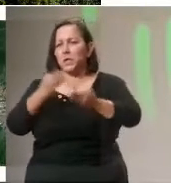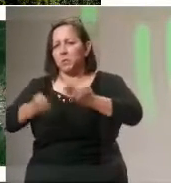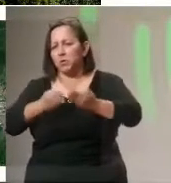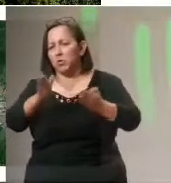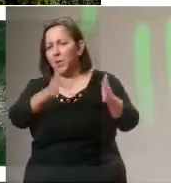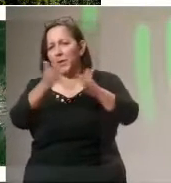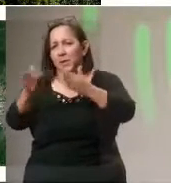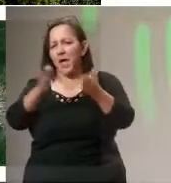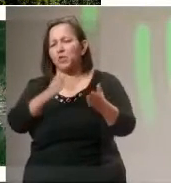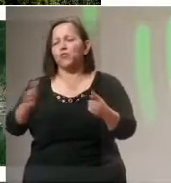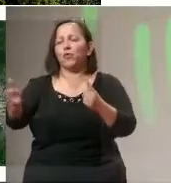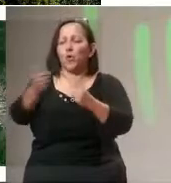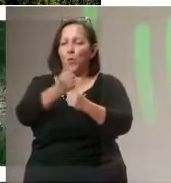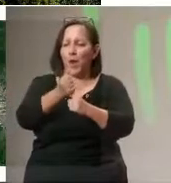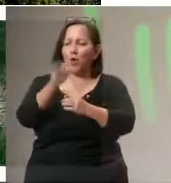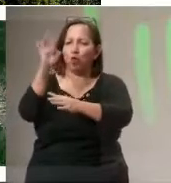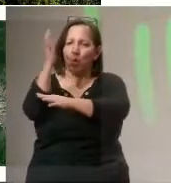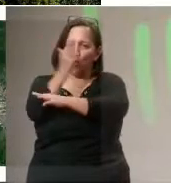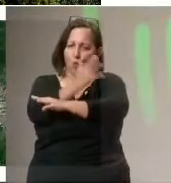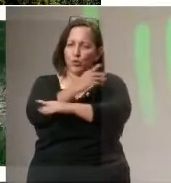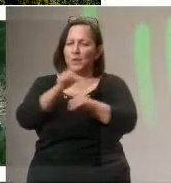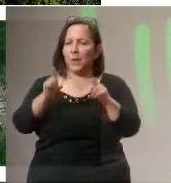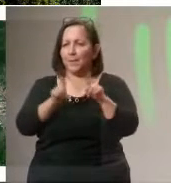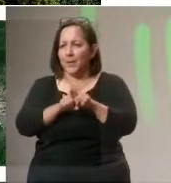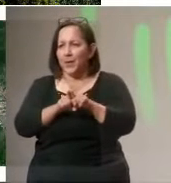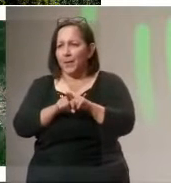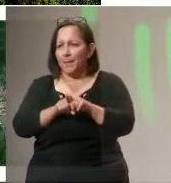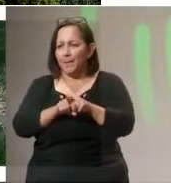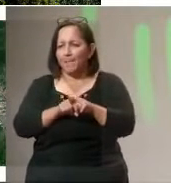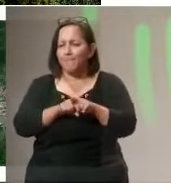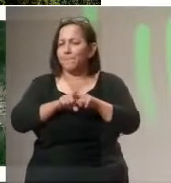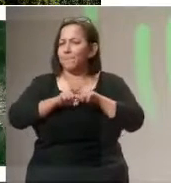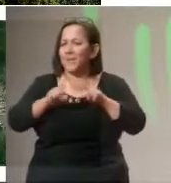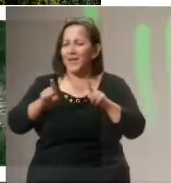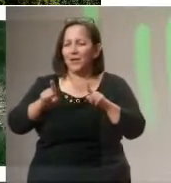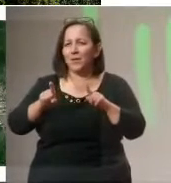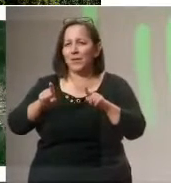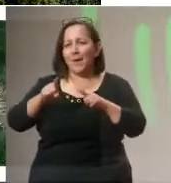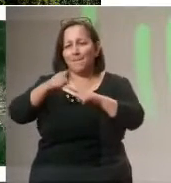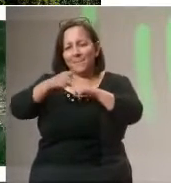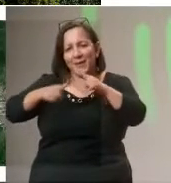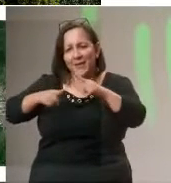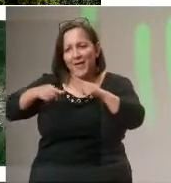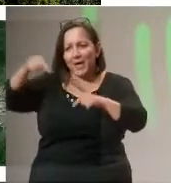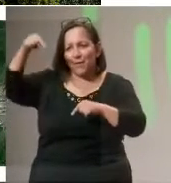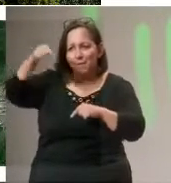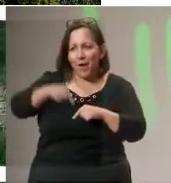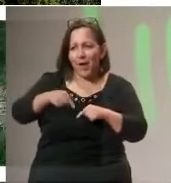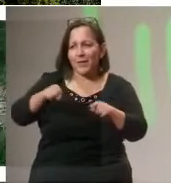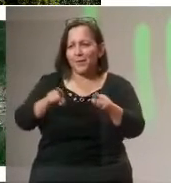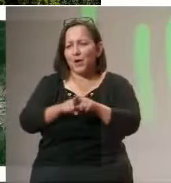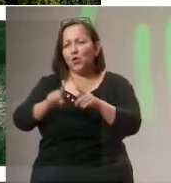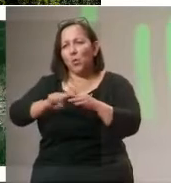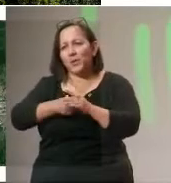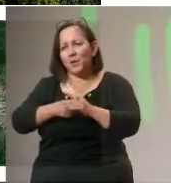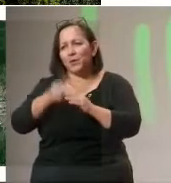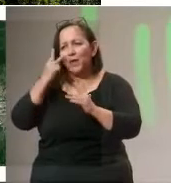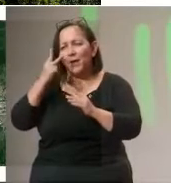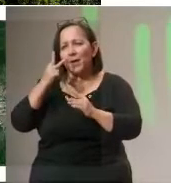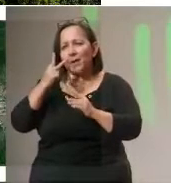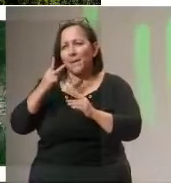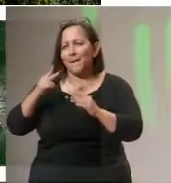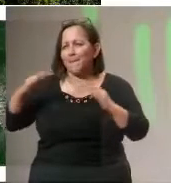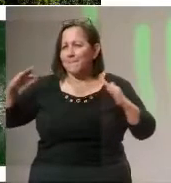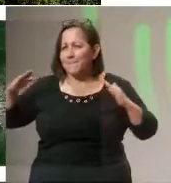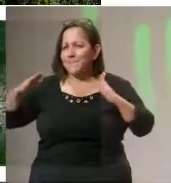del bosque, ahora vamos a ver un mapa con la recuperación del bosque, pero en la parte media y baja comenzamos a ver picos de nitrato, de hasta